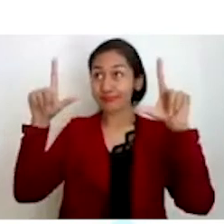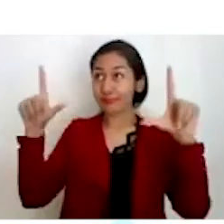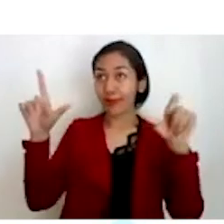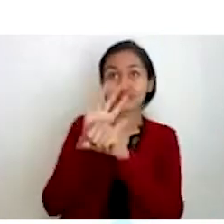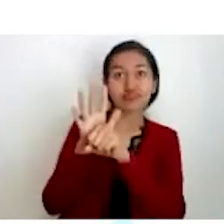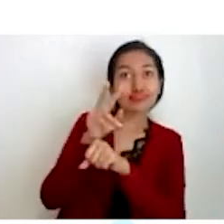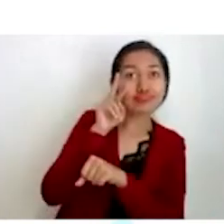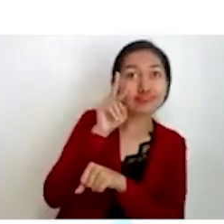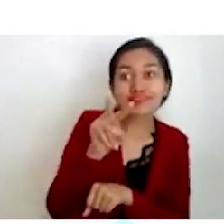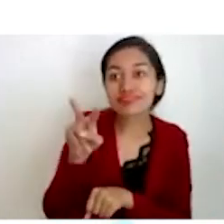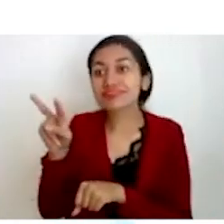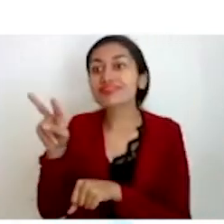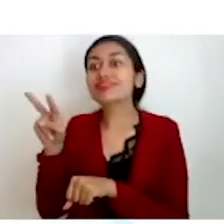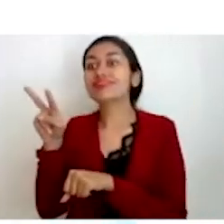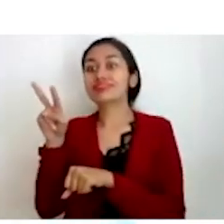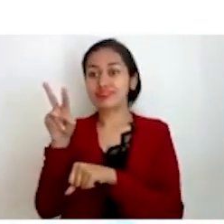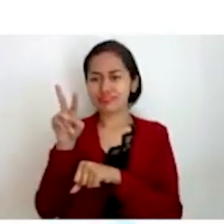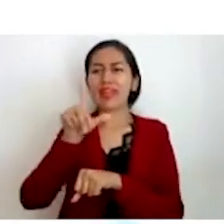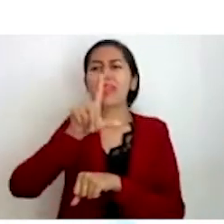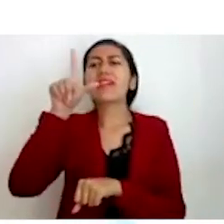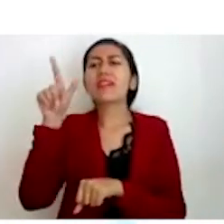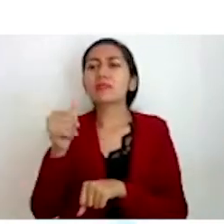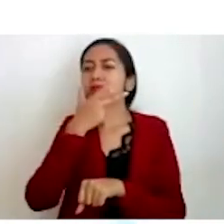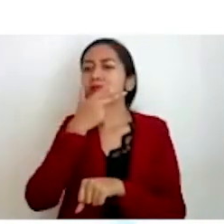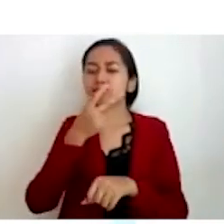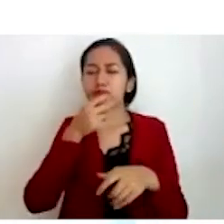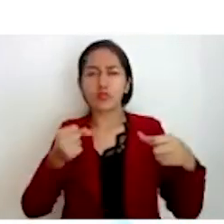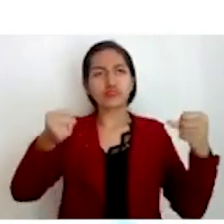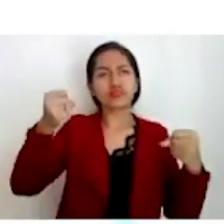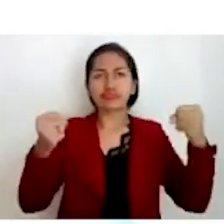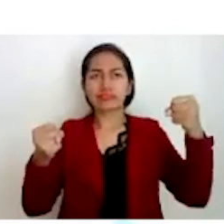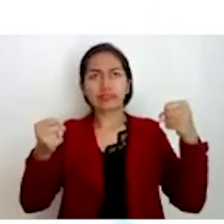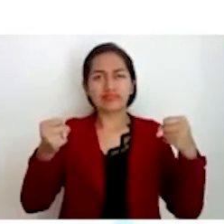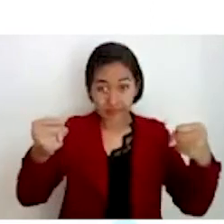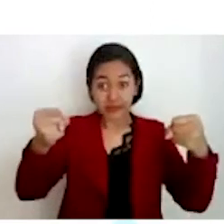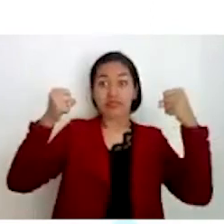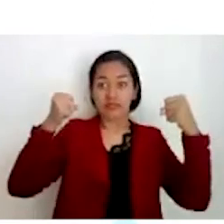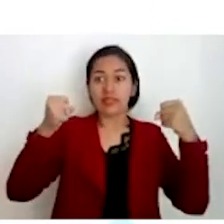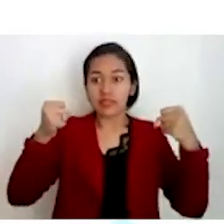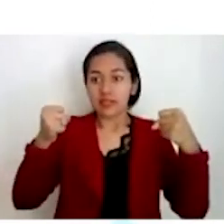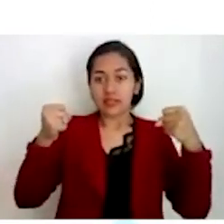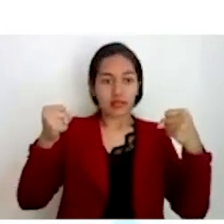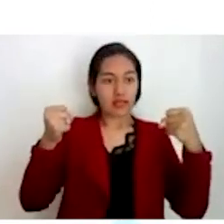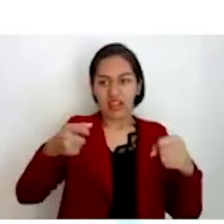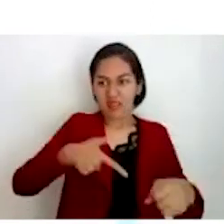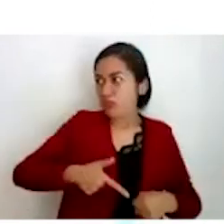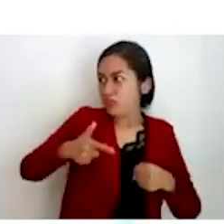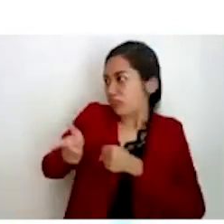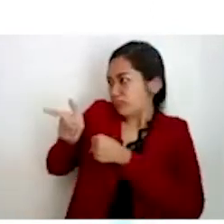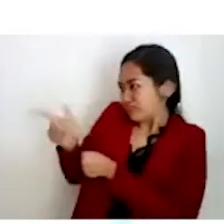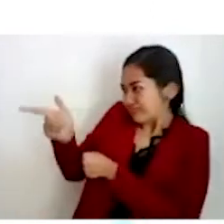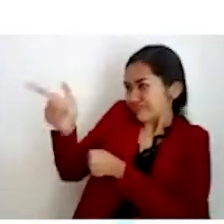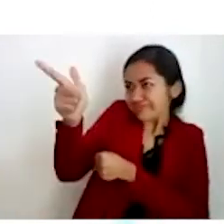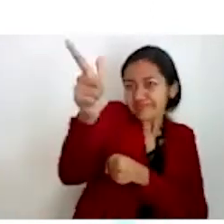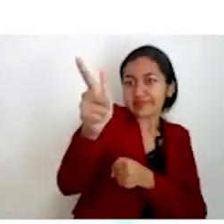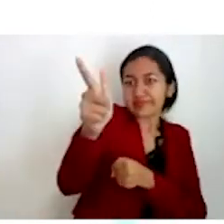cuando vemos cómo el doctor Neville frena su auto para empuñar una ametralladora y disparar a las ventanas de un edificio por las que se observa la